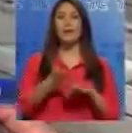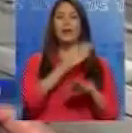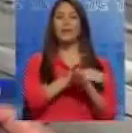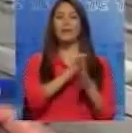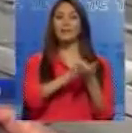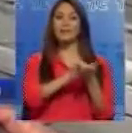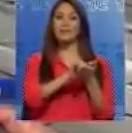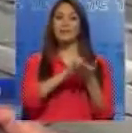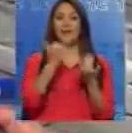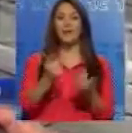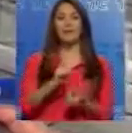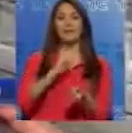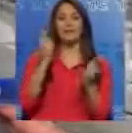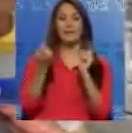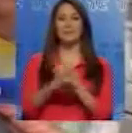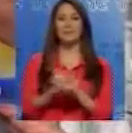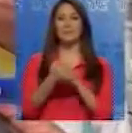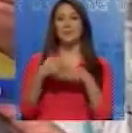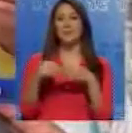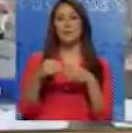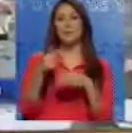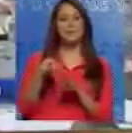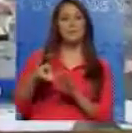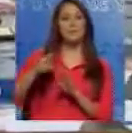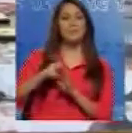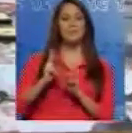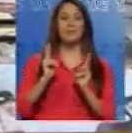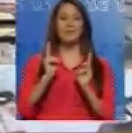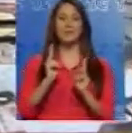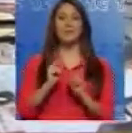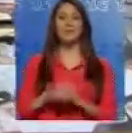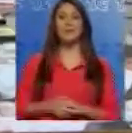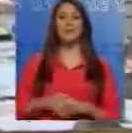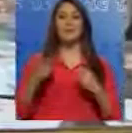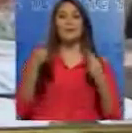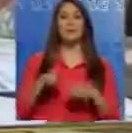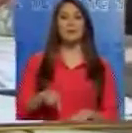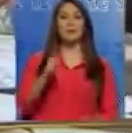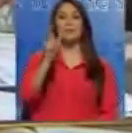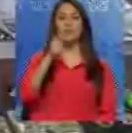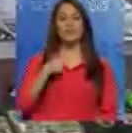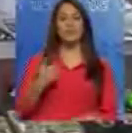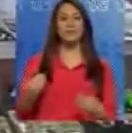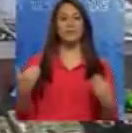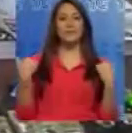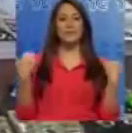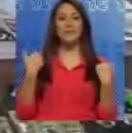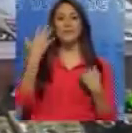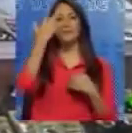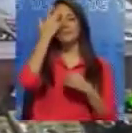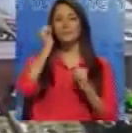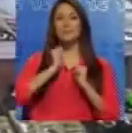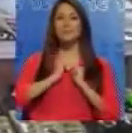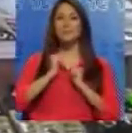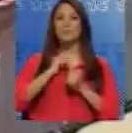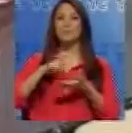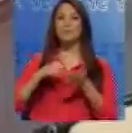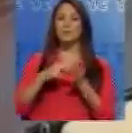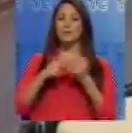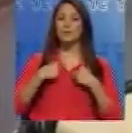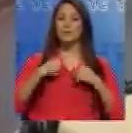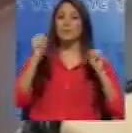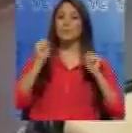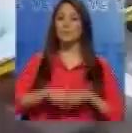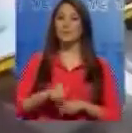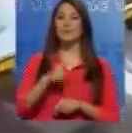ahora como es en dólares, ojalá me gane algo más. Por su parte, Isaac Peña dice estar feliz porque pertenece a la generación que ha tenido la